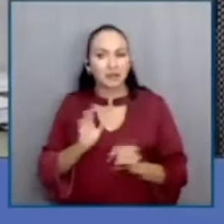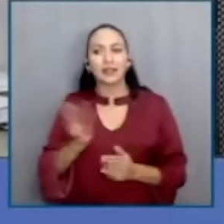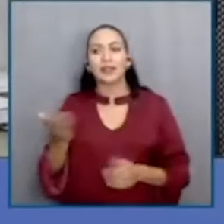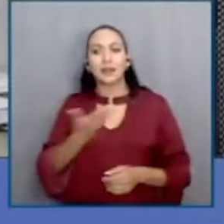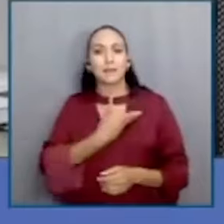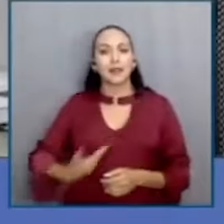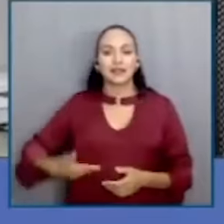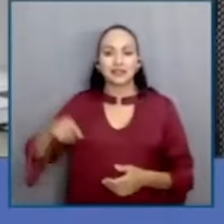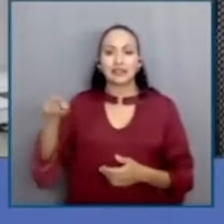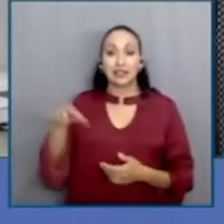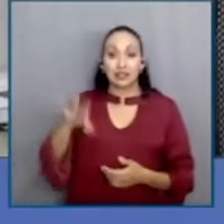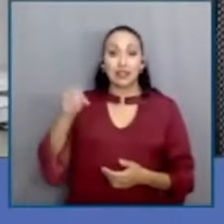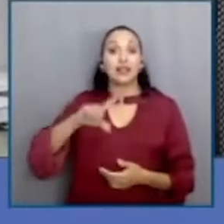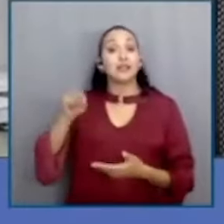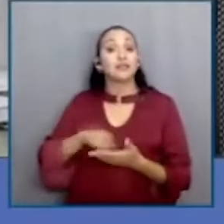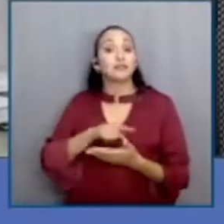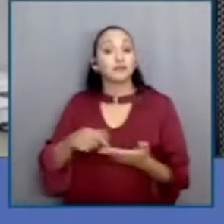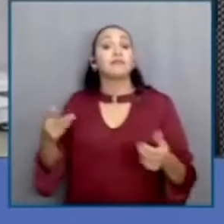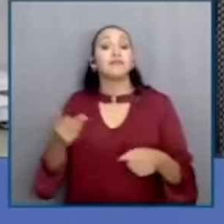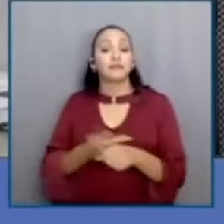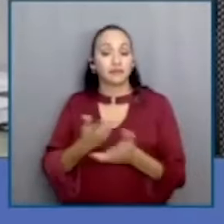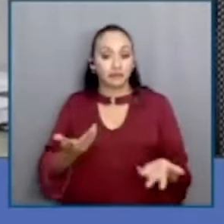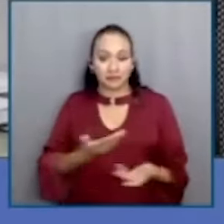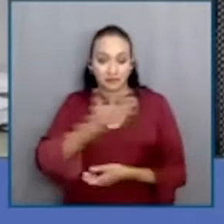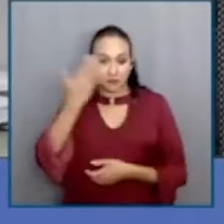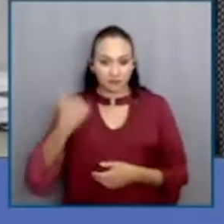Para el canal del Poder Judicial de la Federación, Laura Murillo.